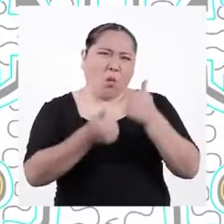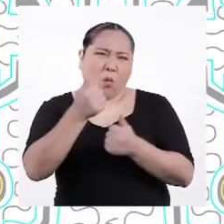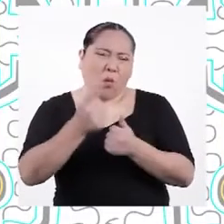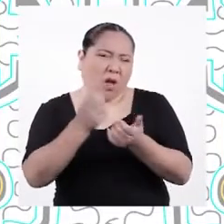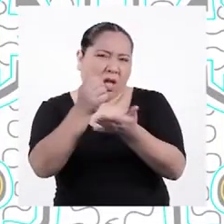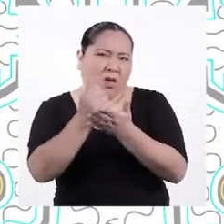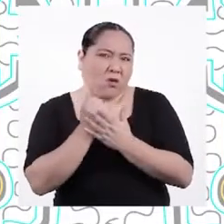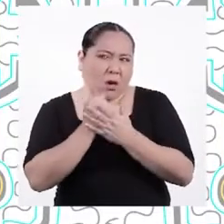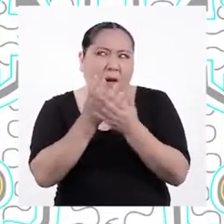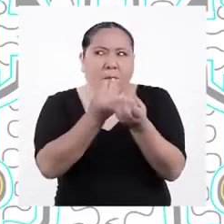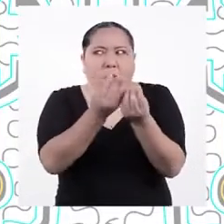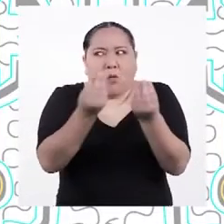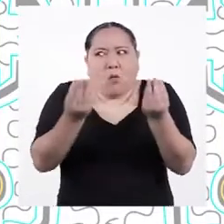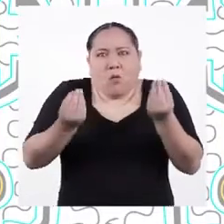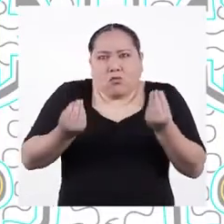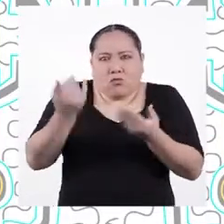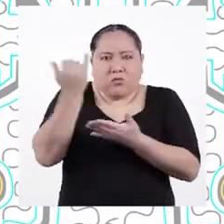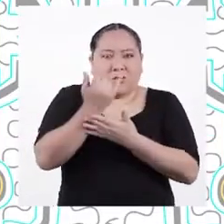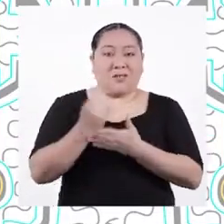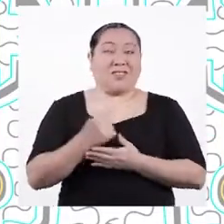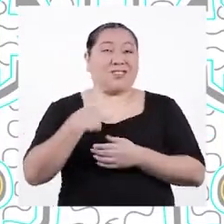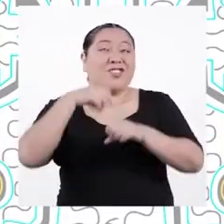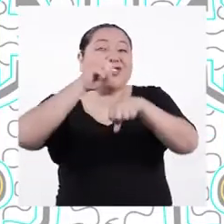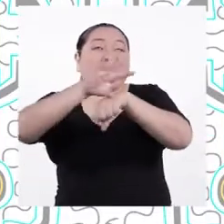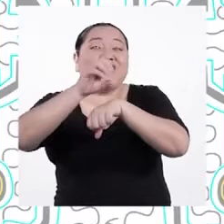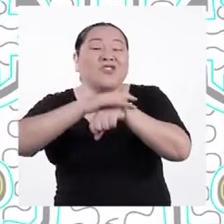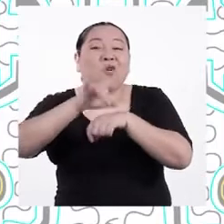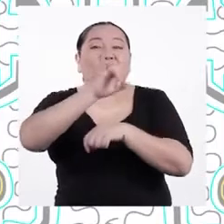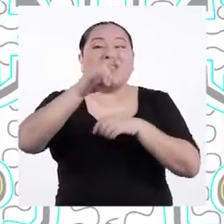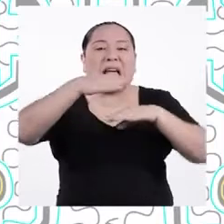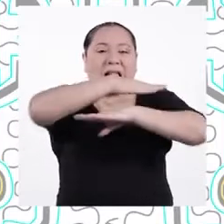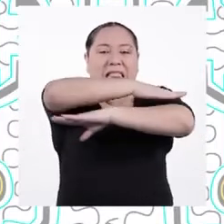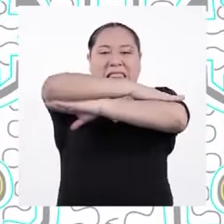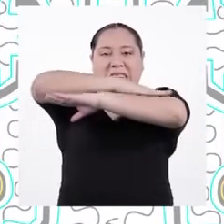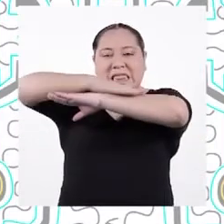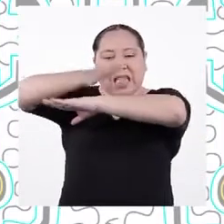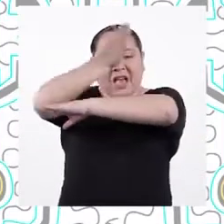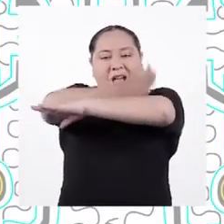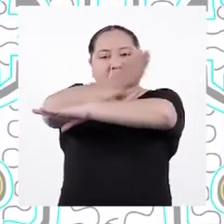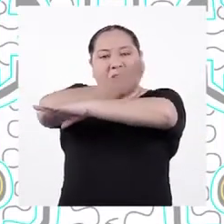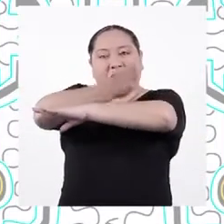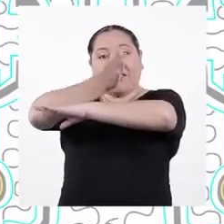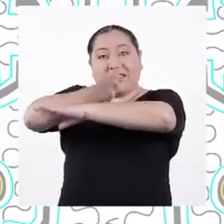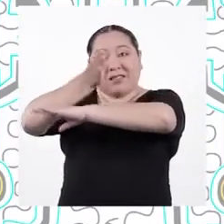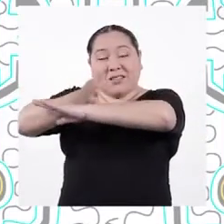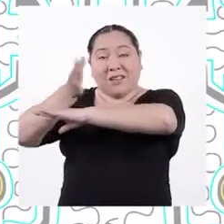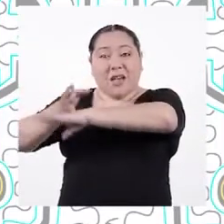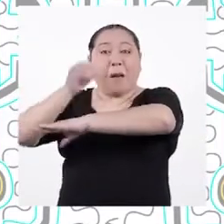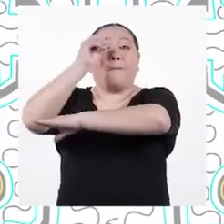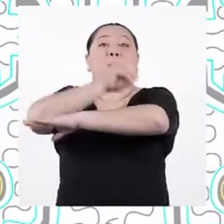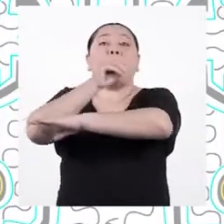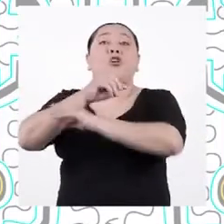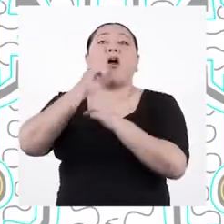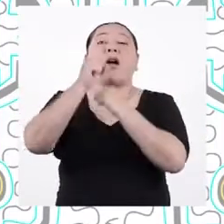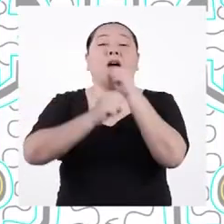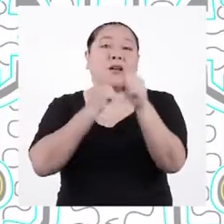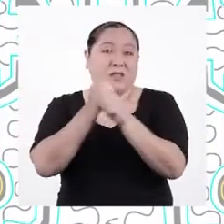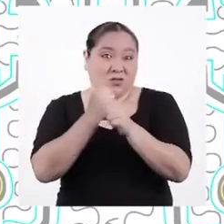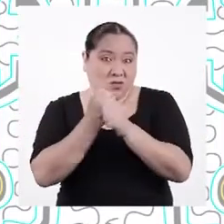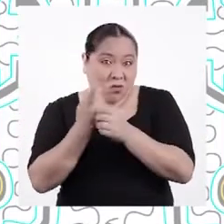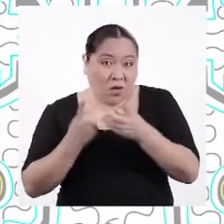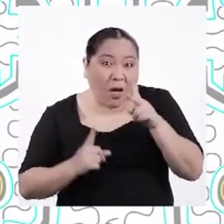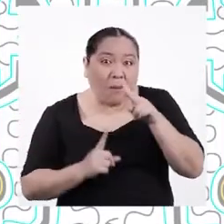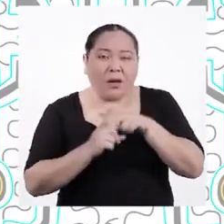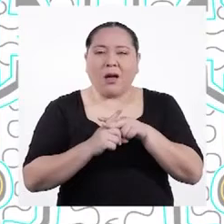Hay muchos tipos de gráficos. Yo les sugiero usar una línea de tiempo y vamos marcando los años en los que ocurrieron los